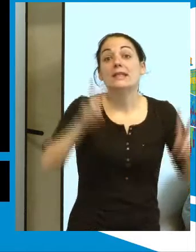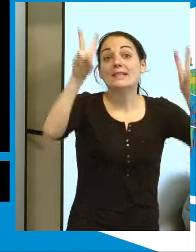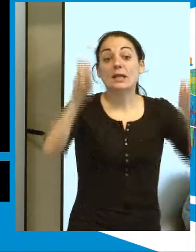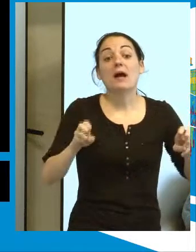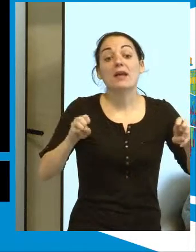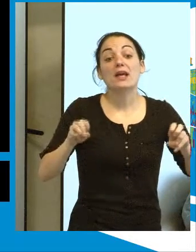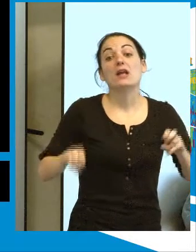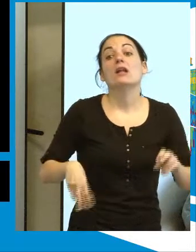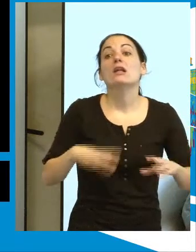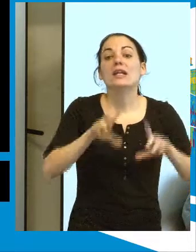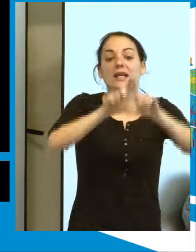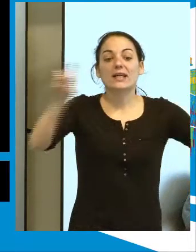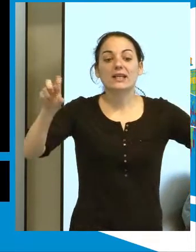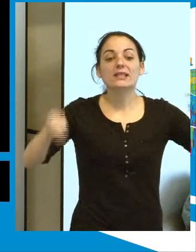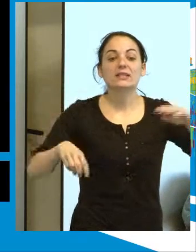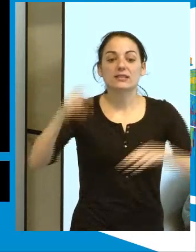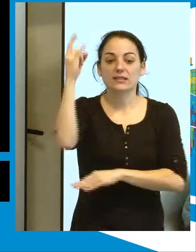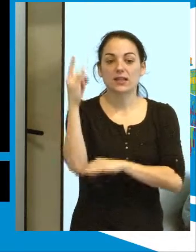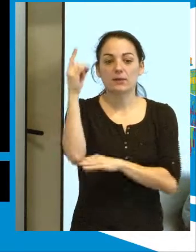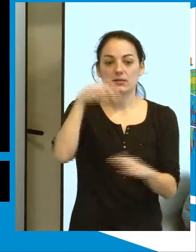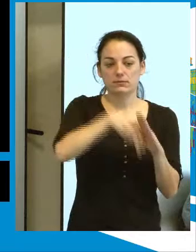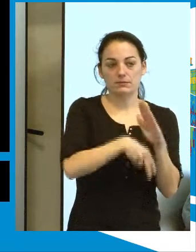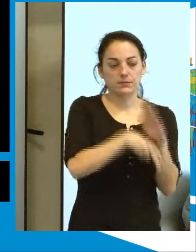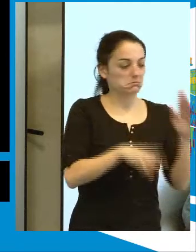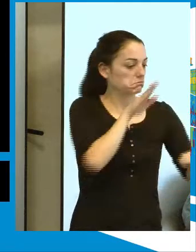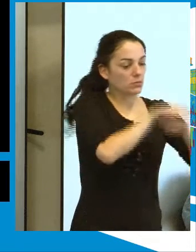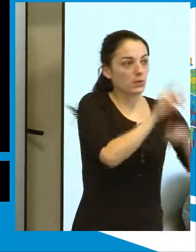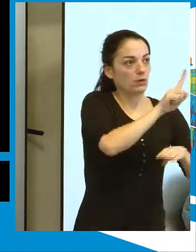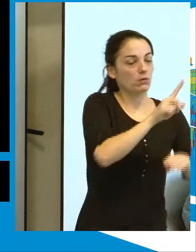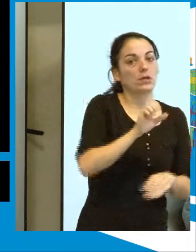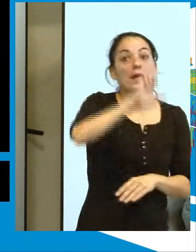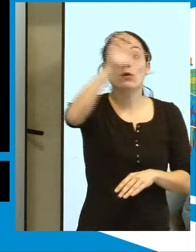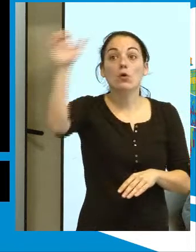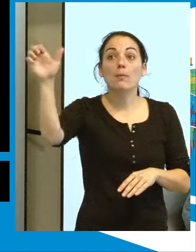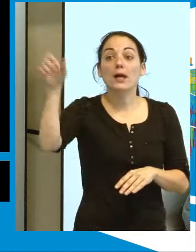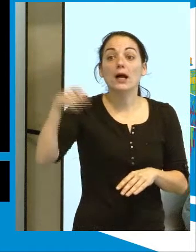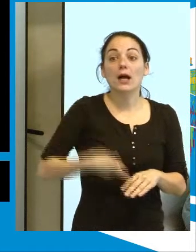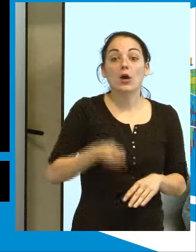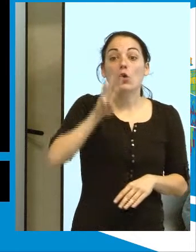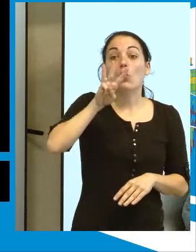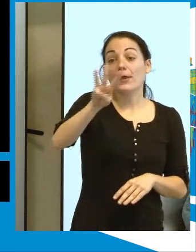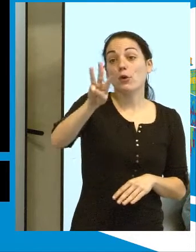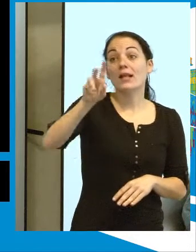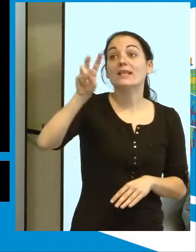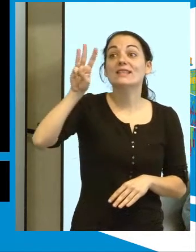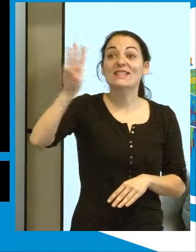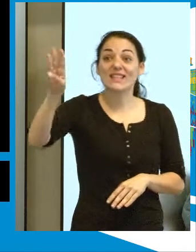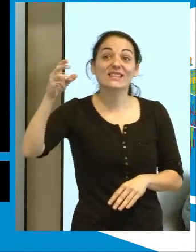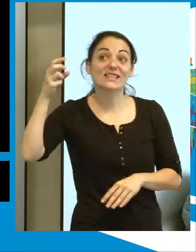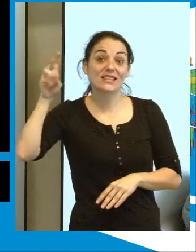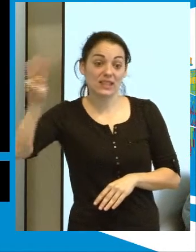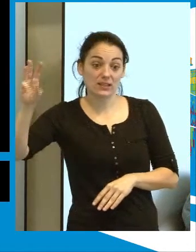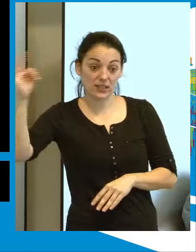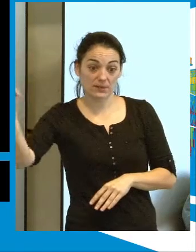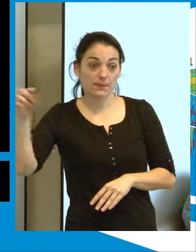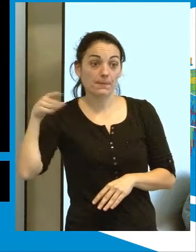¿no? Que dicta, tanto la normativa española como europea, ha cogido toda la parte de la W3C, ¿no? Las pautas y recomendaciones